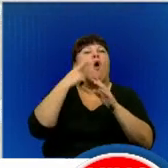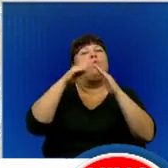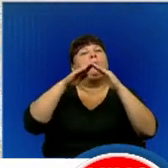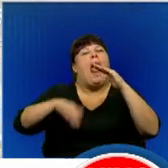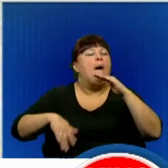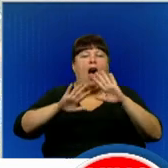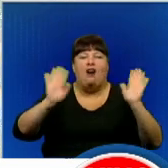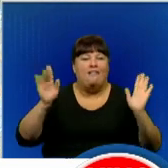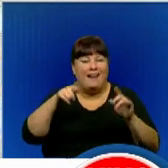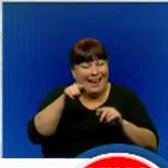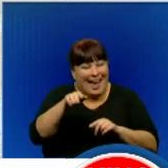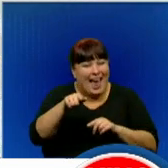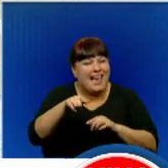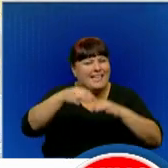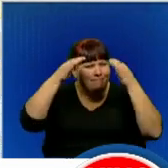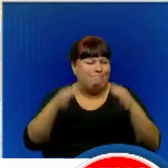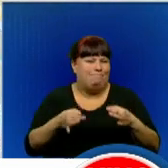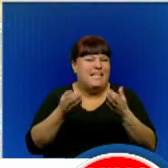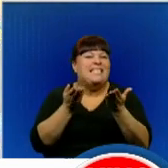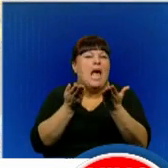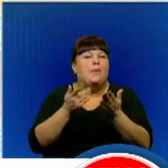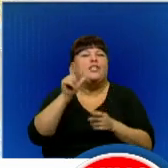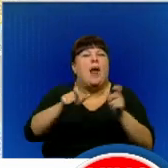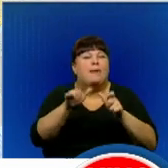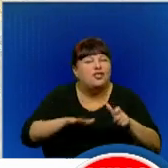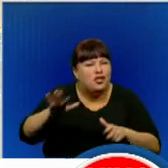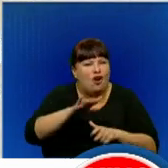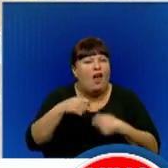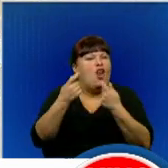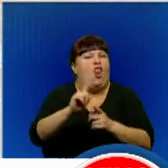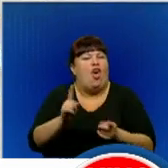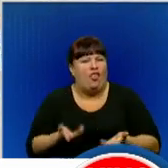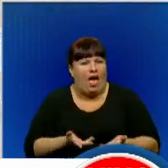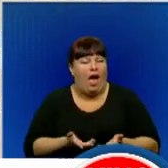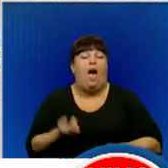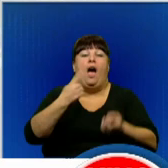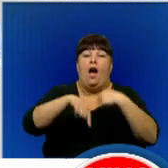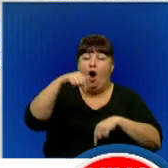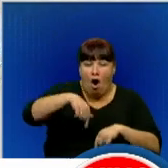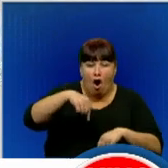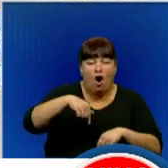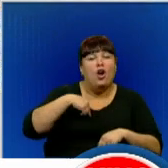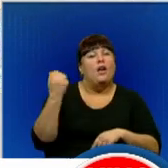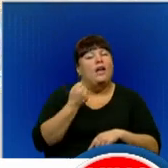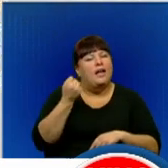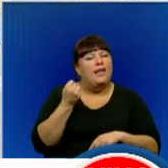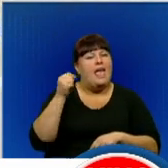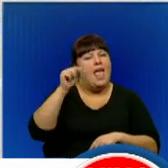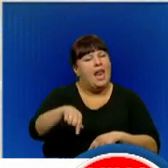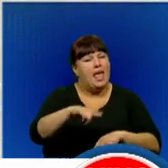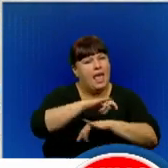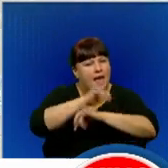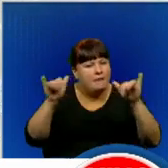municipios que ahí está el verdadero servicio al vecino no se lo hace y hoy queremos venir a